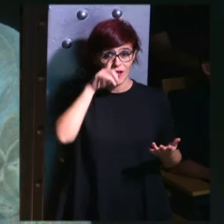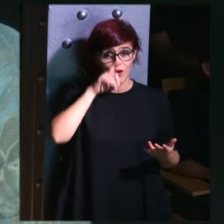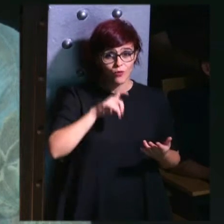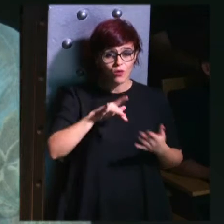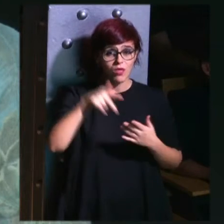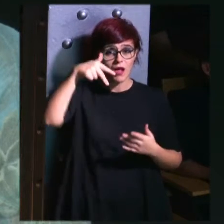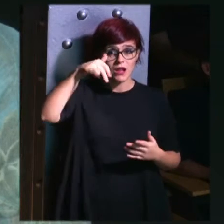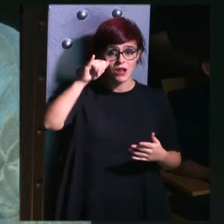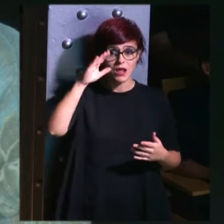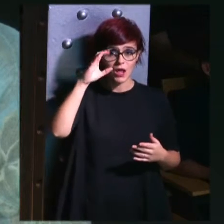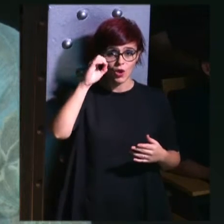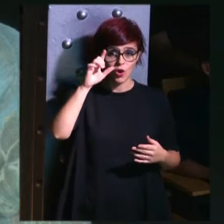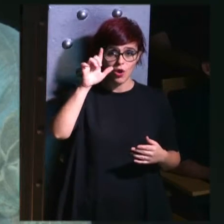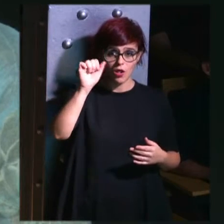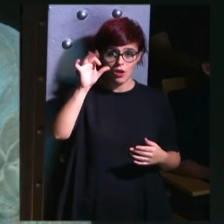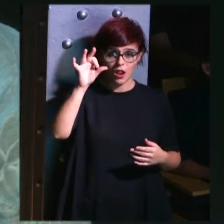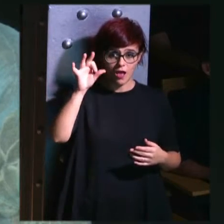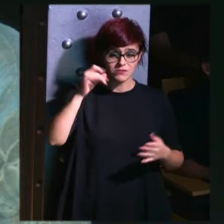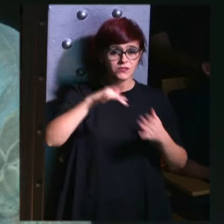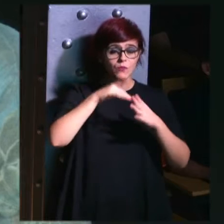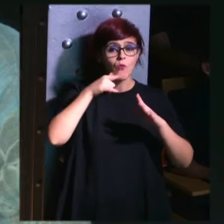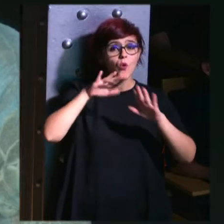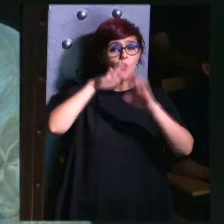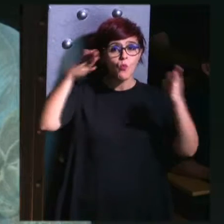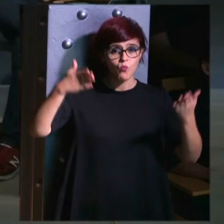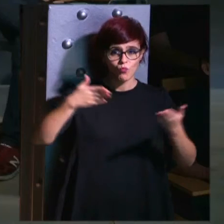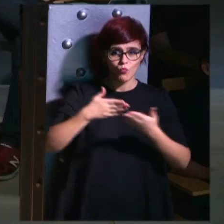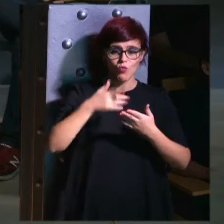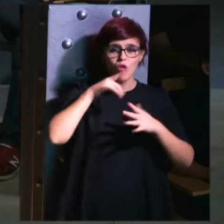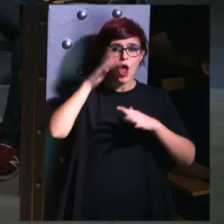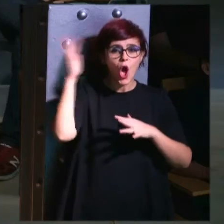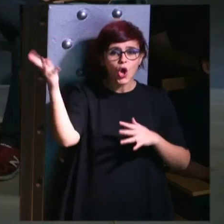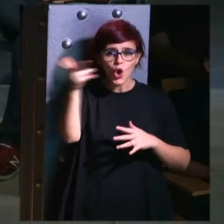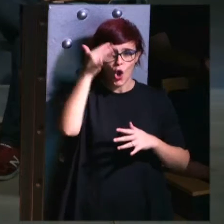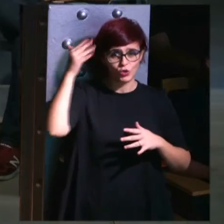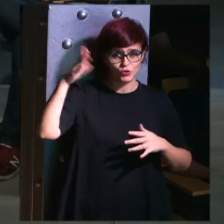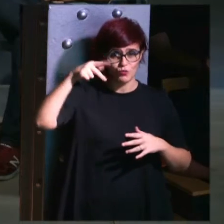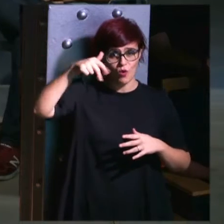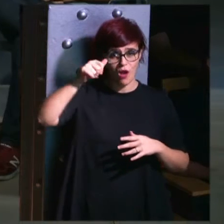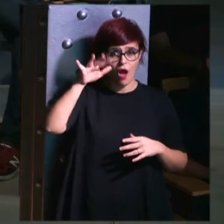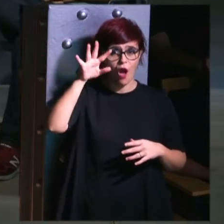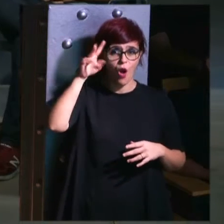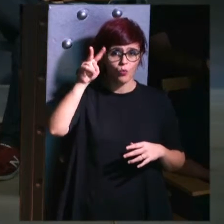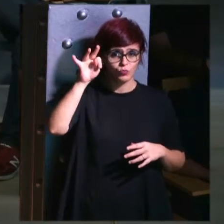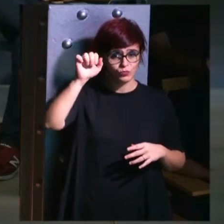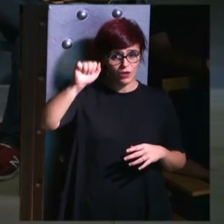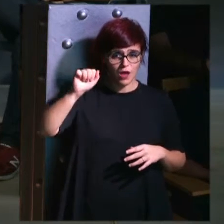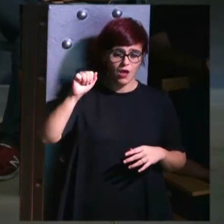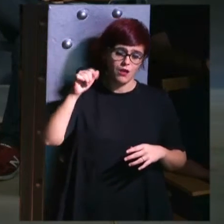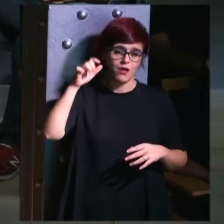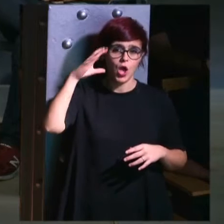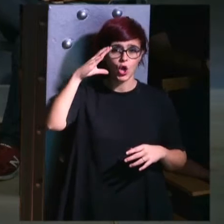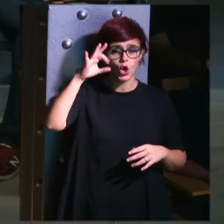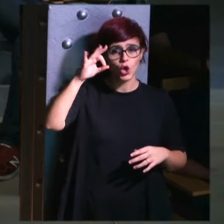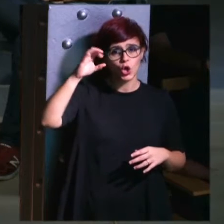a Nicolás de El Cosmonauta. En 2009, él fue uno de los primeros cineastas que lanzó una película en el mundo, el